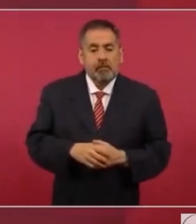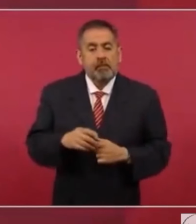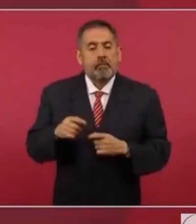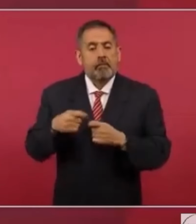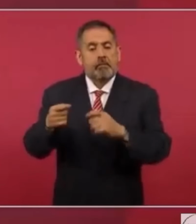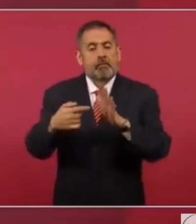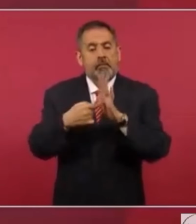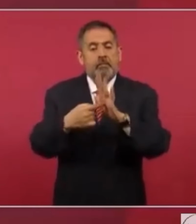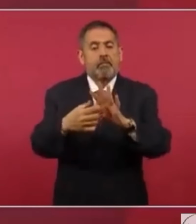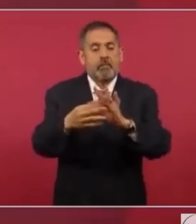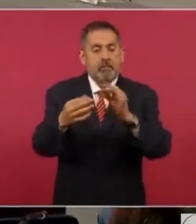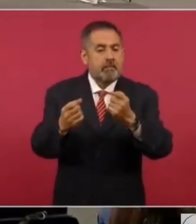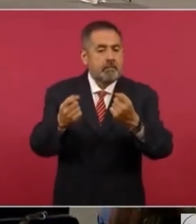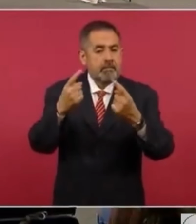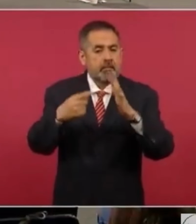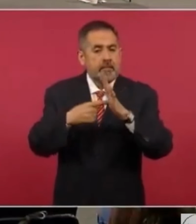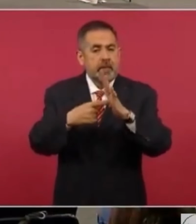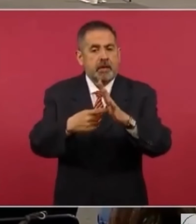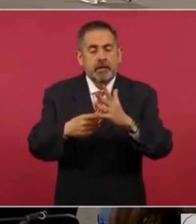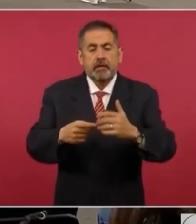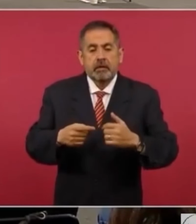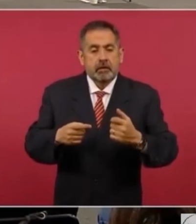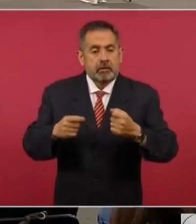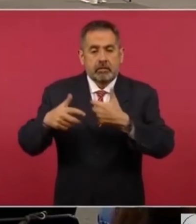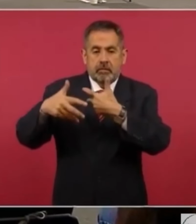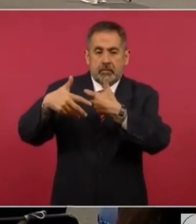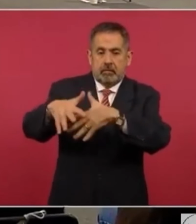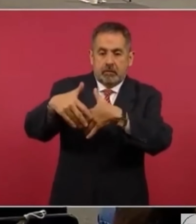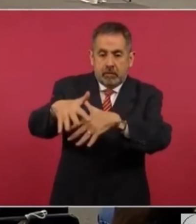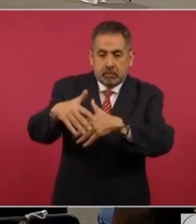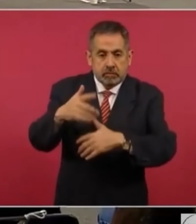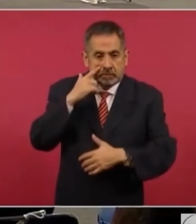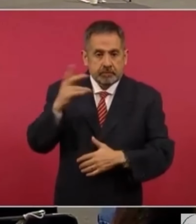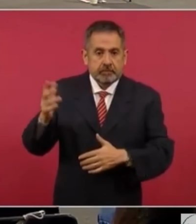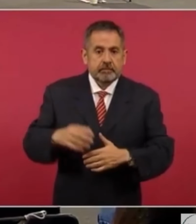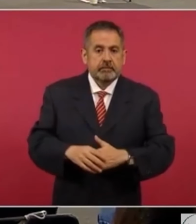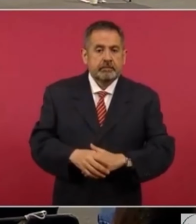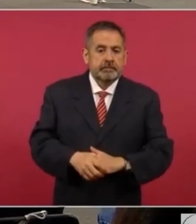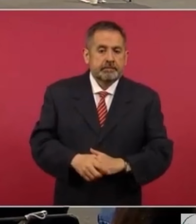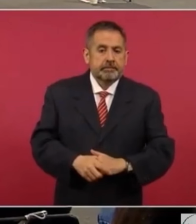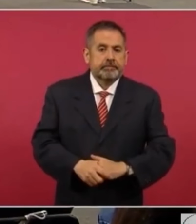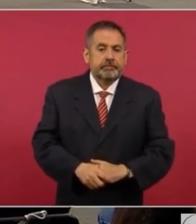mostrar algunas de las expresiones de la marcha.